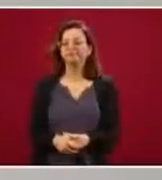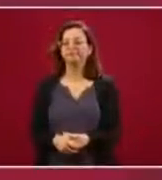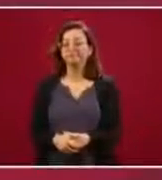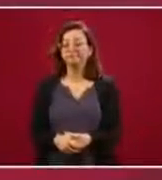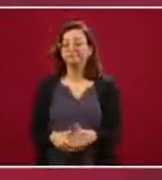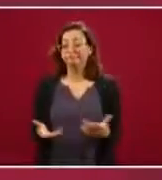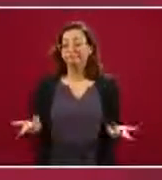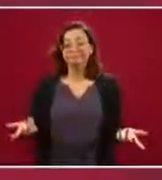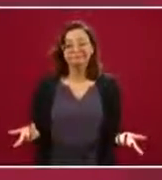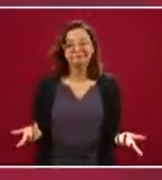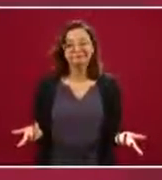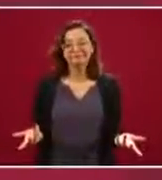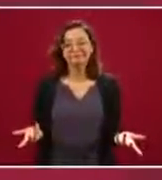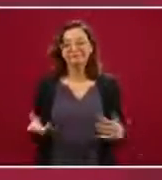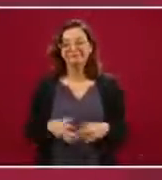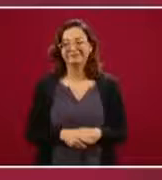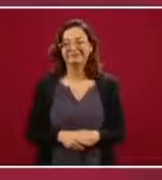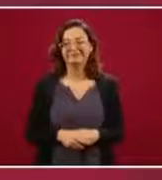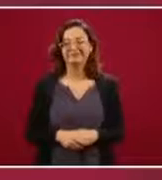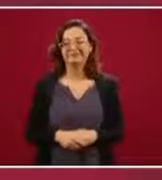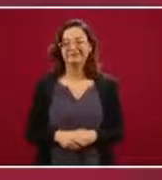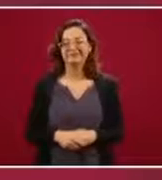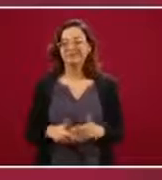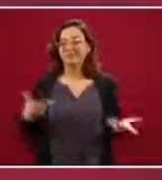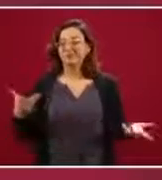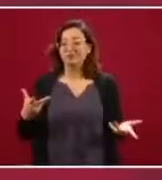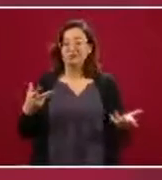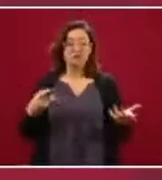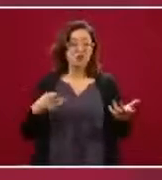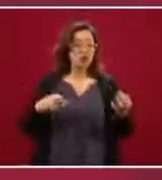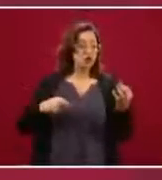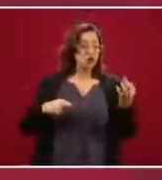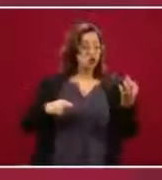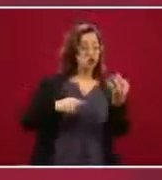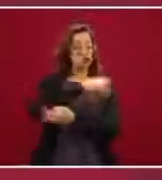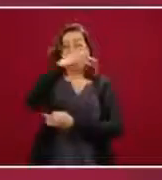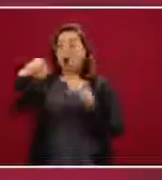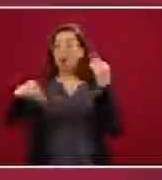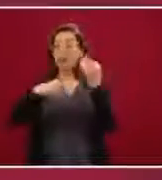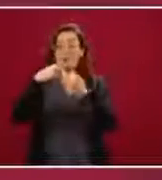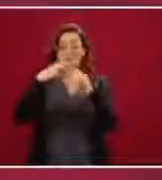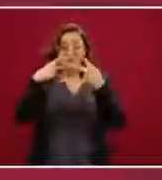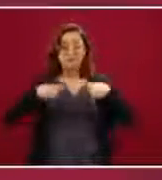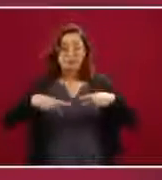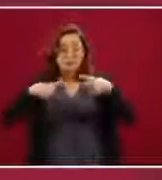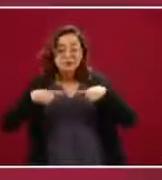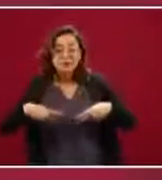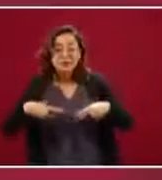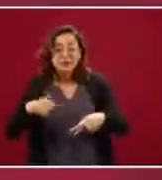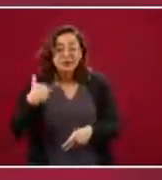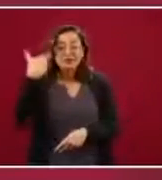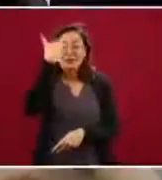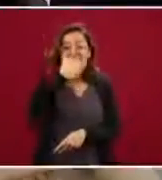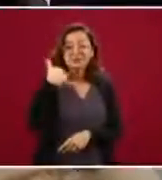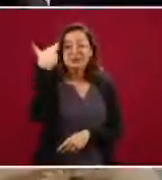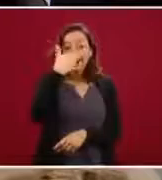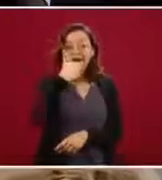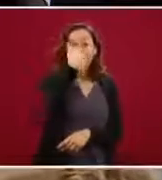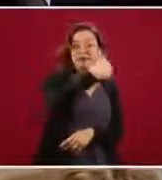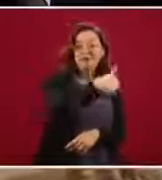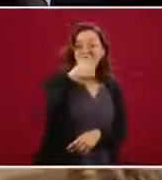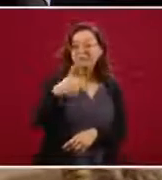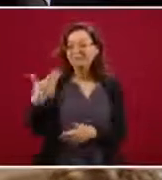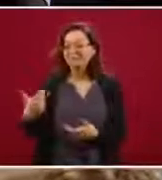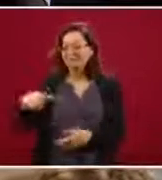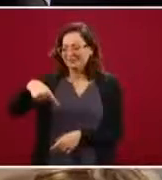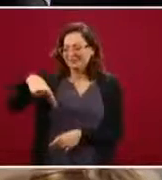En ningún momento se ha pretendido que se va a revisar exhaustivamente a todos los pasajeros, obviamente